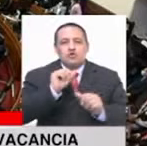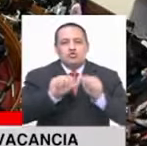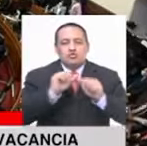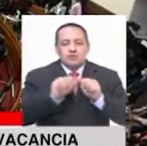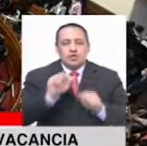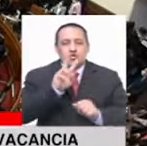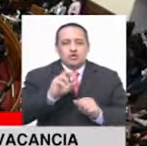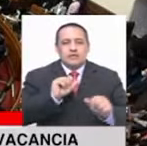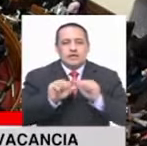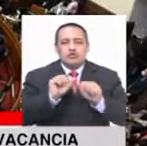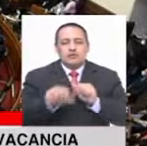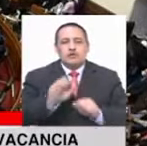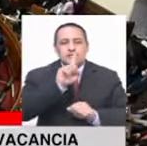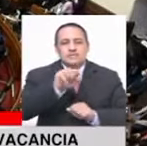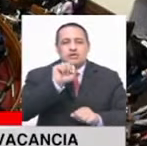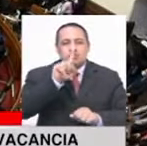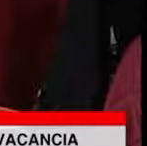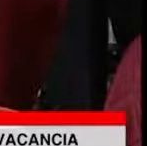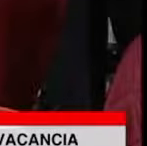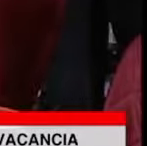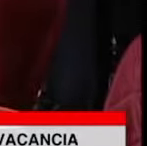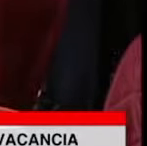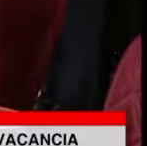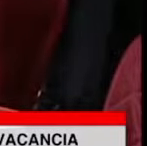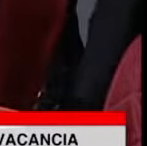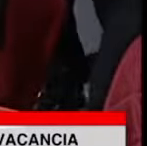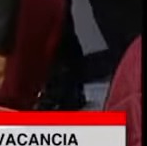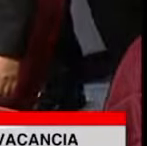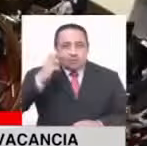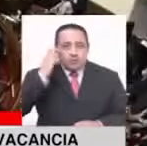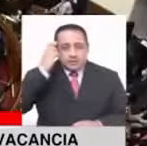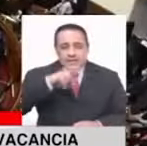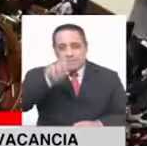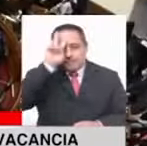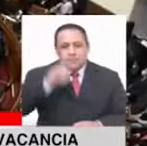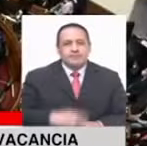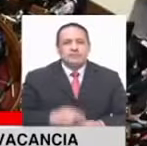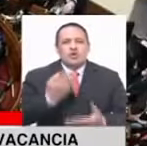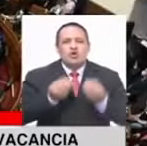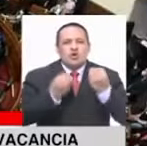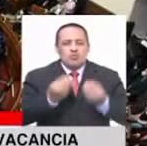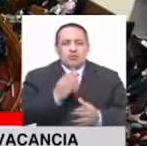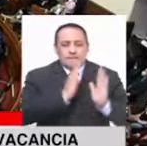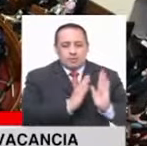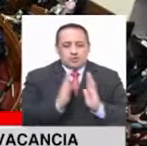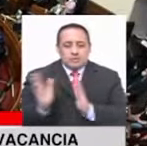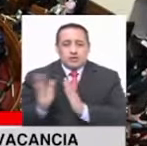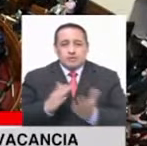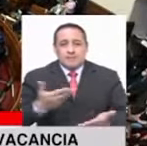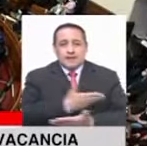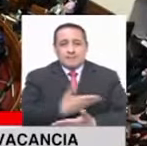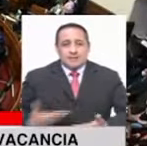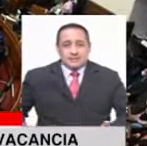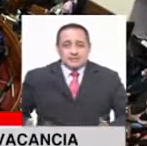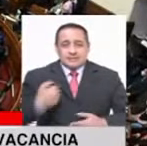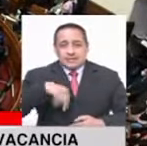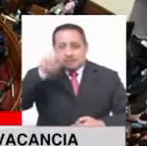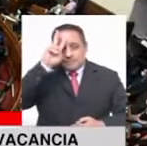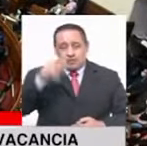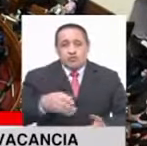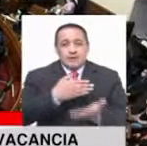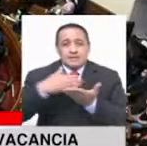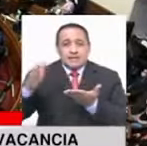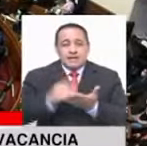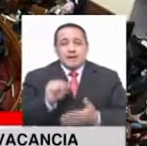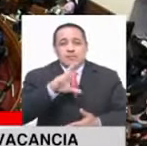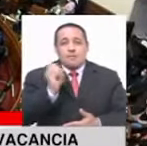inciso 2 del artículo 113 de la Constitución. El procedimiento para el pedido de vacancia de la Presidencia de la República por la